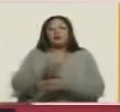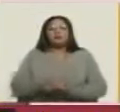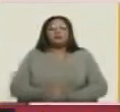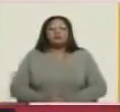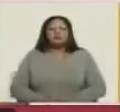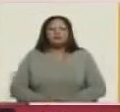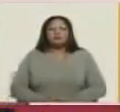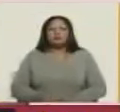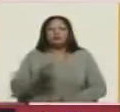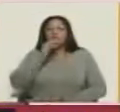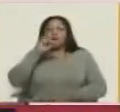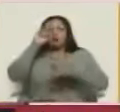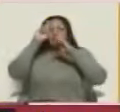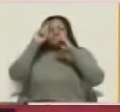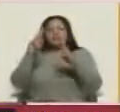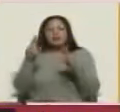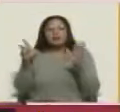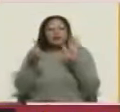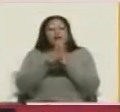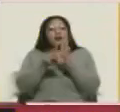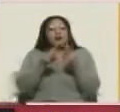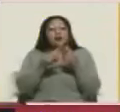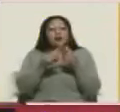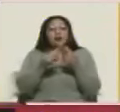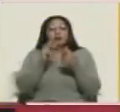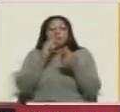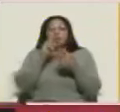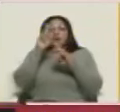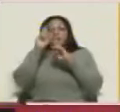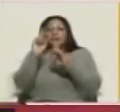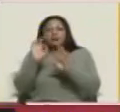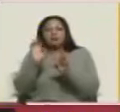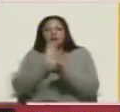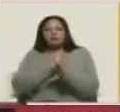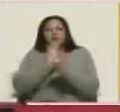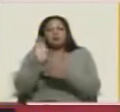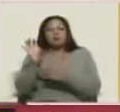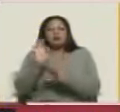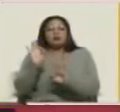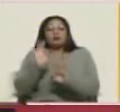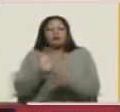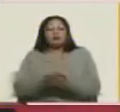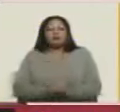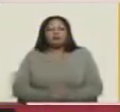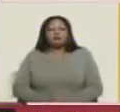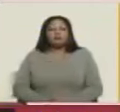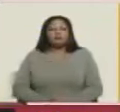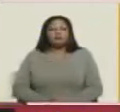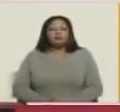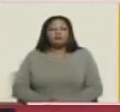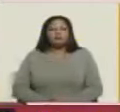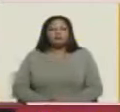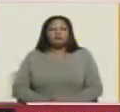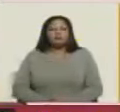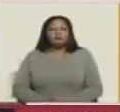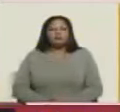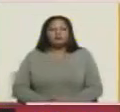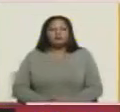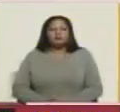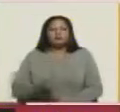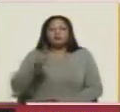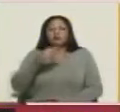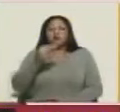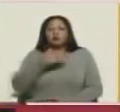Ellos no respetan leyes, ellos no respetan ni siquiera su propio país. Ellos no respetan ni quieren a su